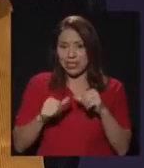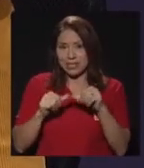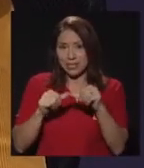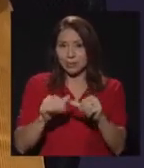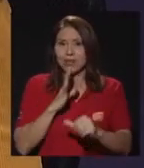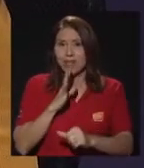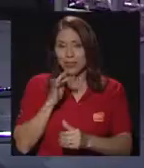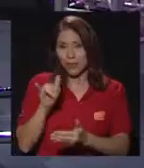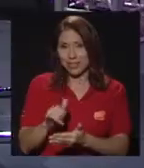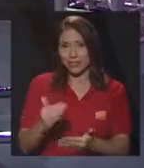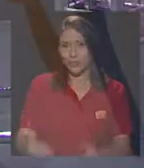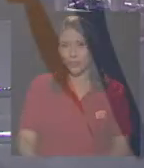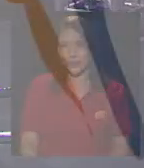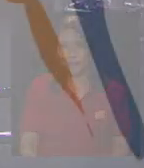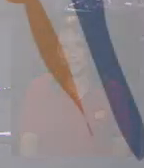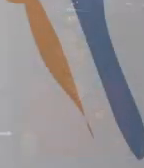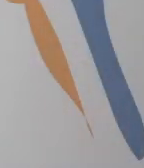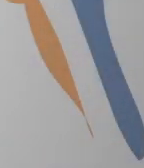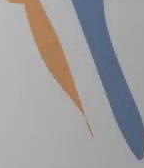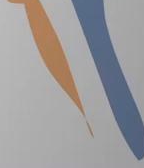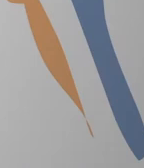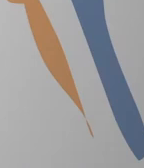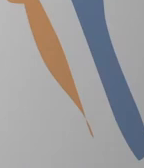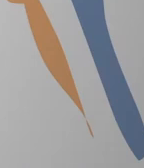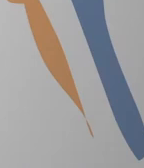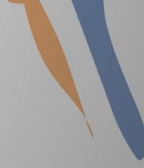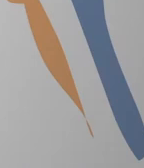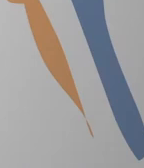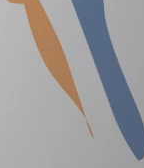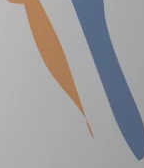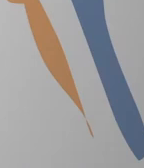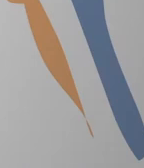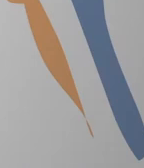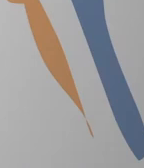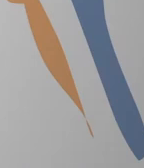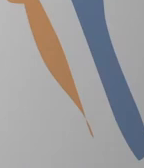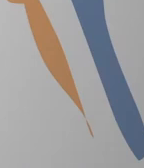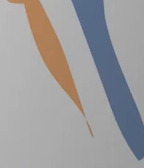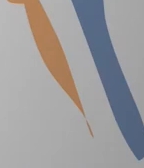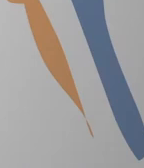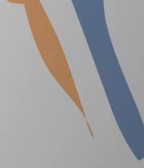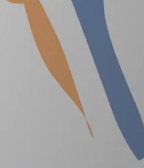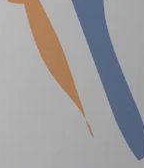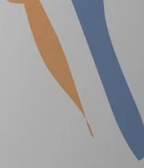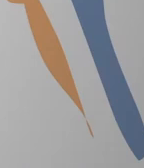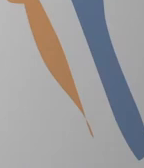hablando de esto.